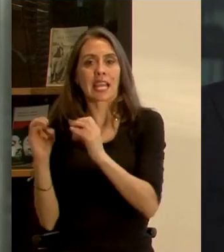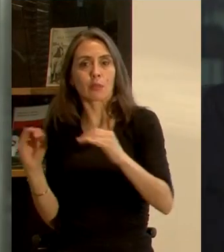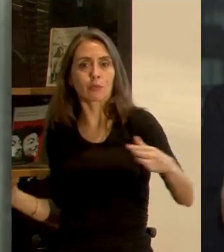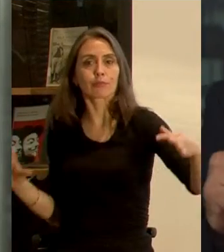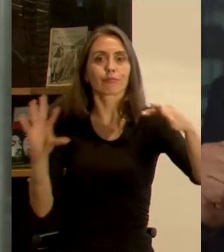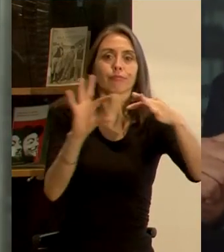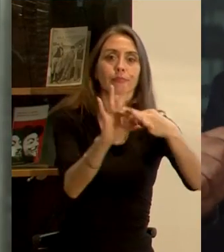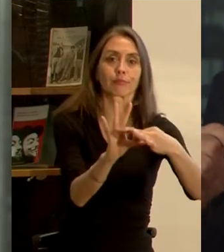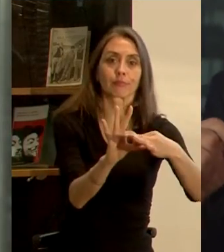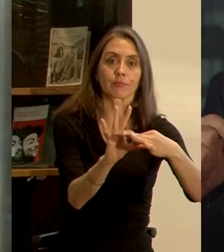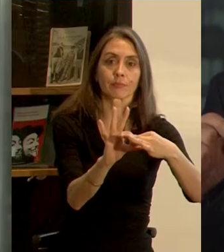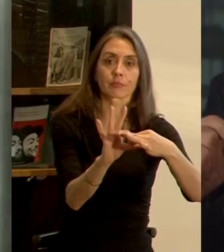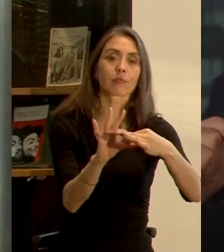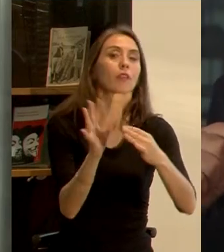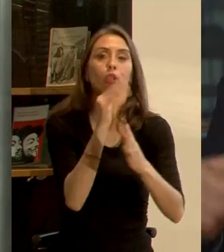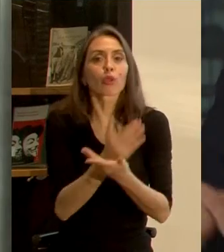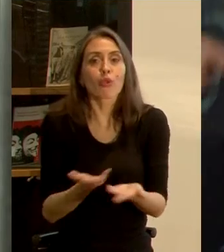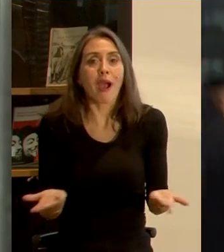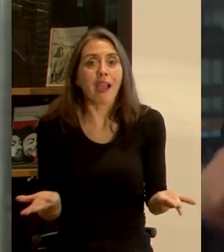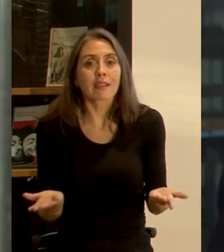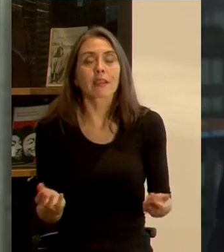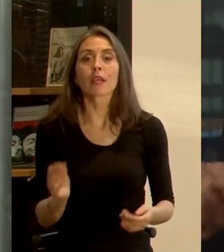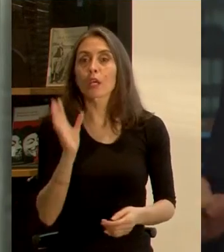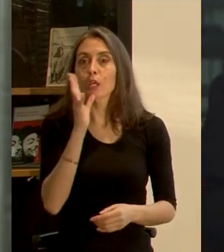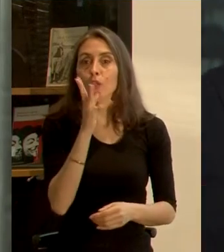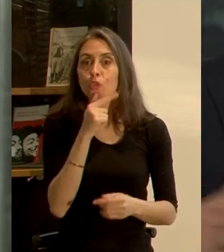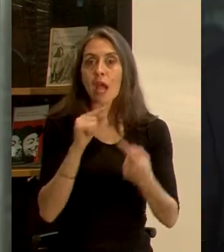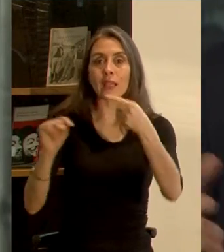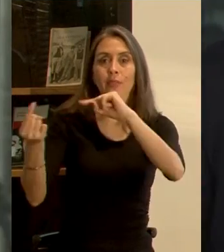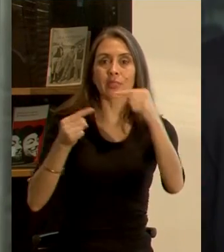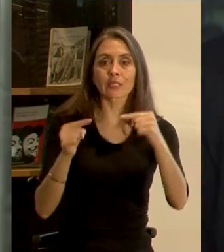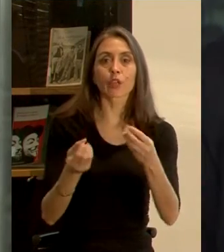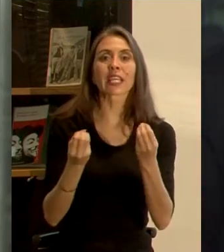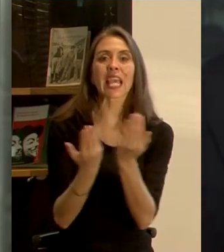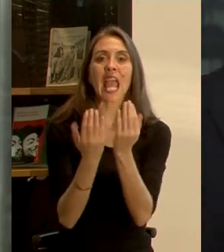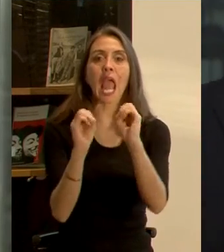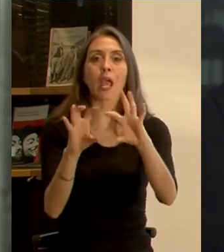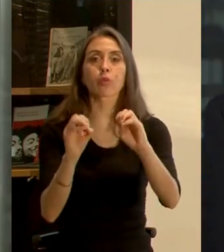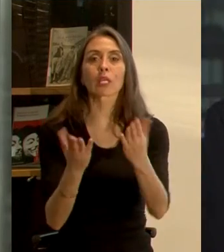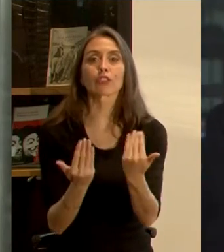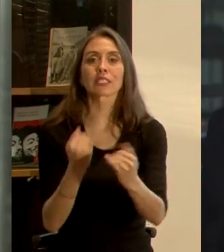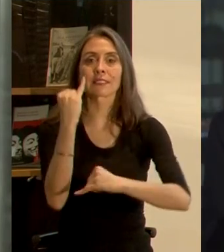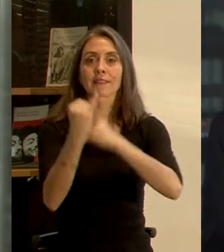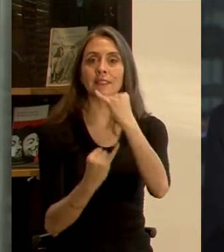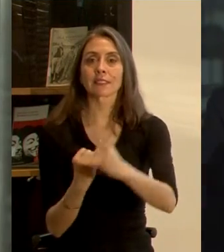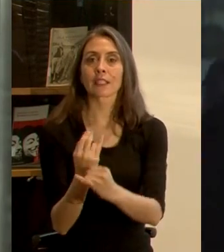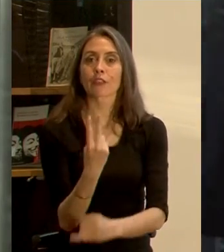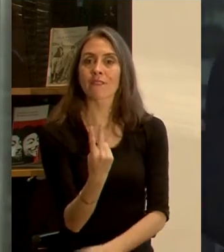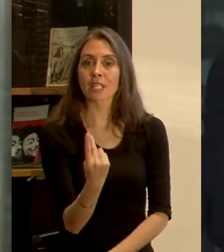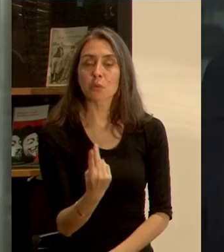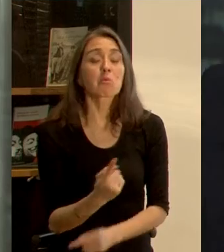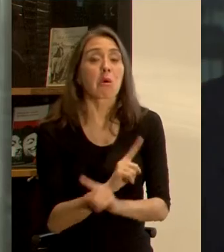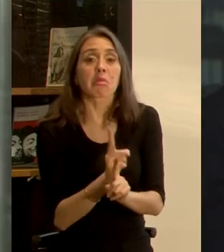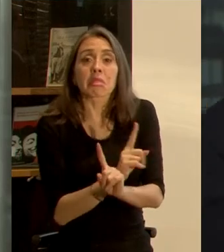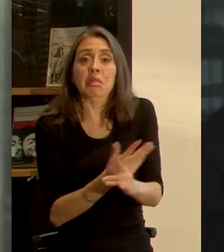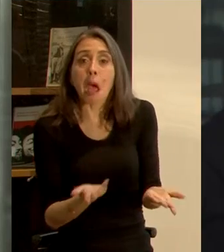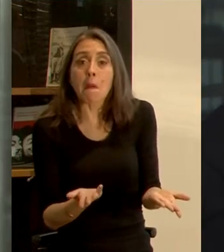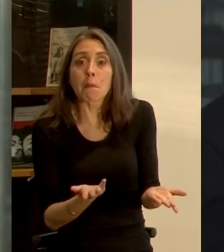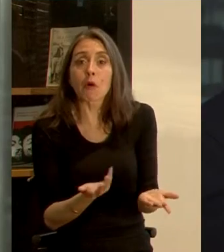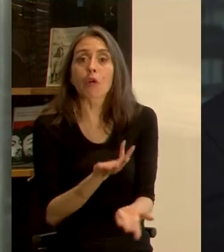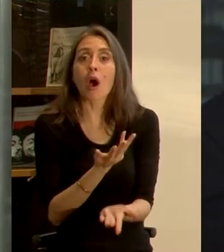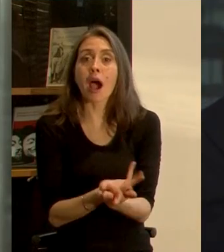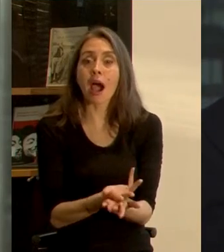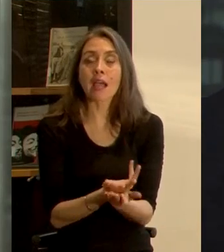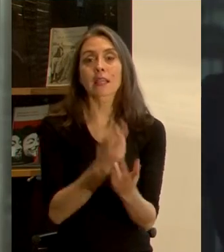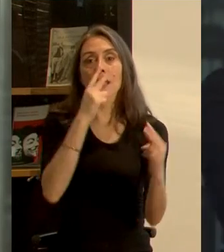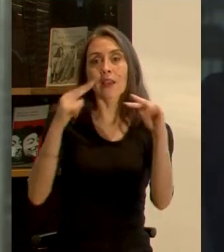eso. Que eso que no existe. Primero, no hay ninguna discusión del tipo de educación que necesita el siglo XXI, pero tampoco hay